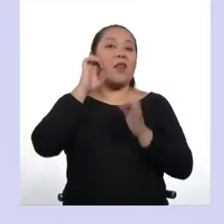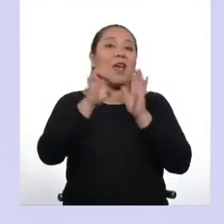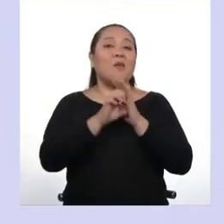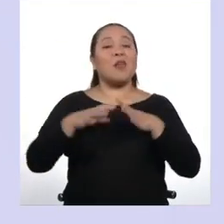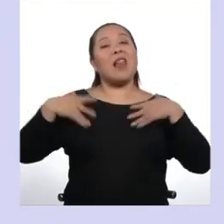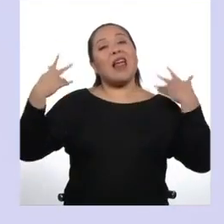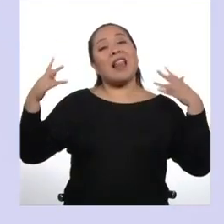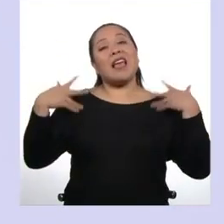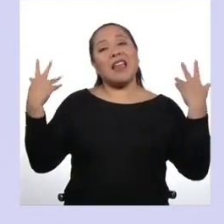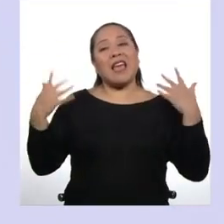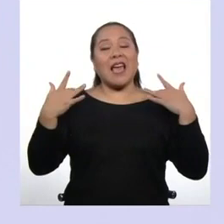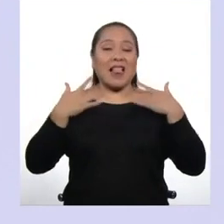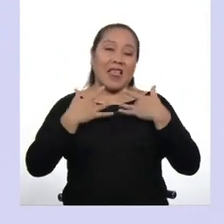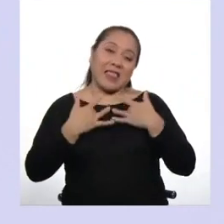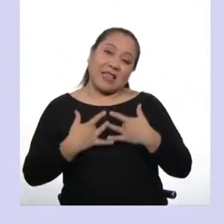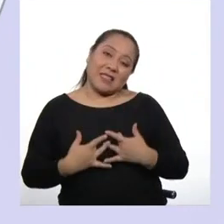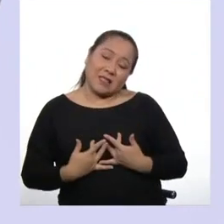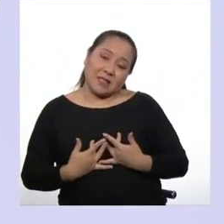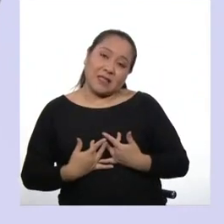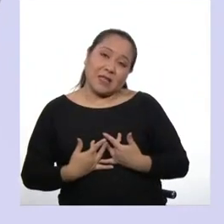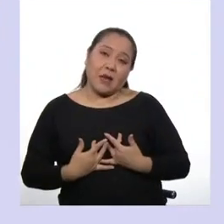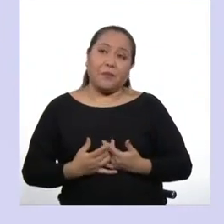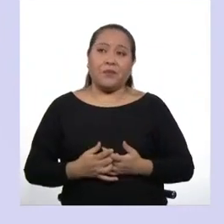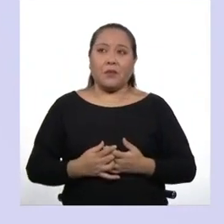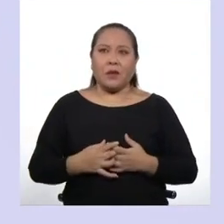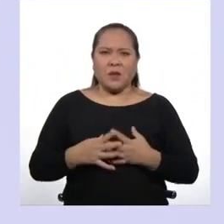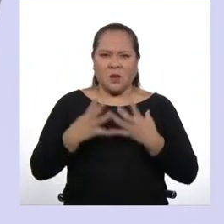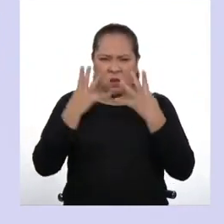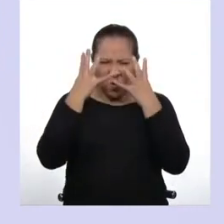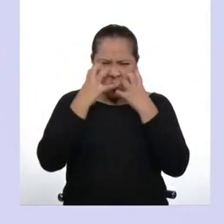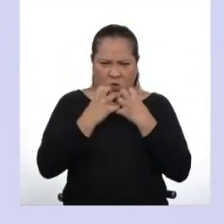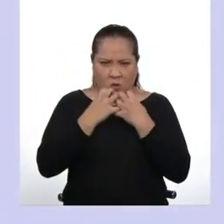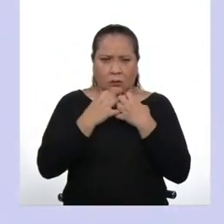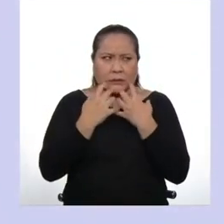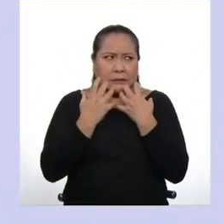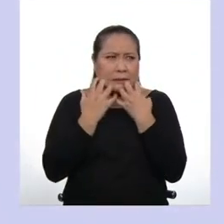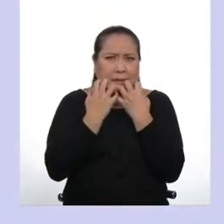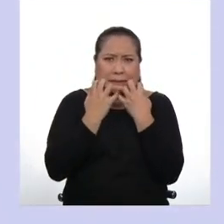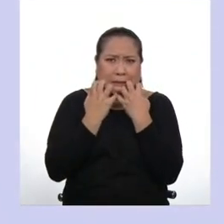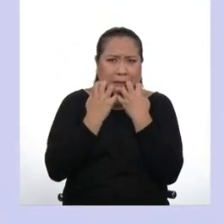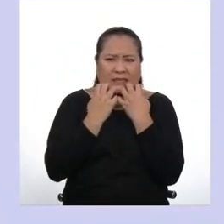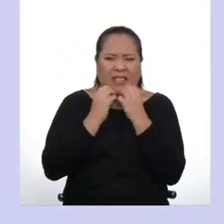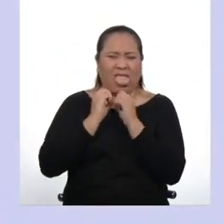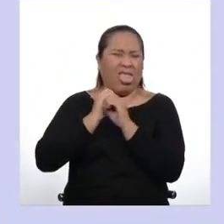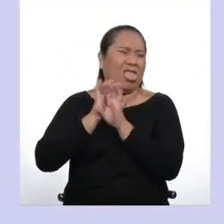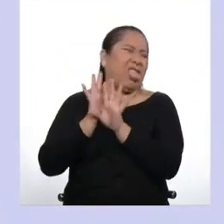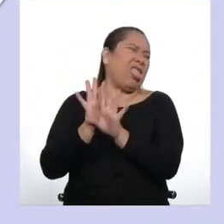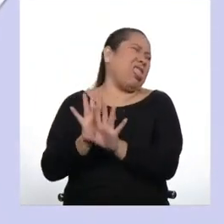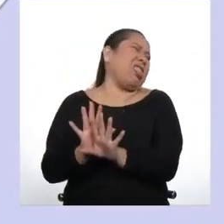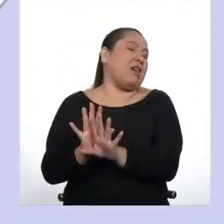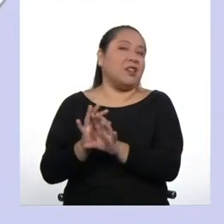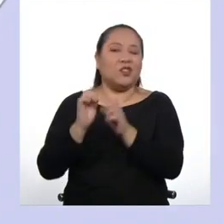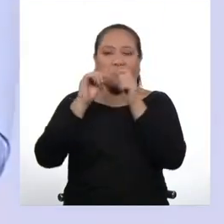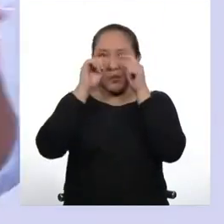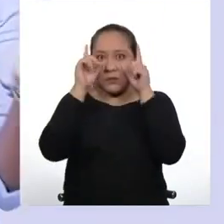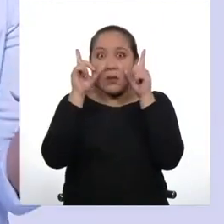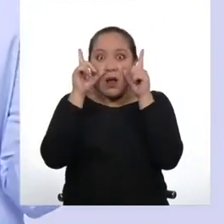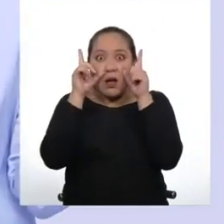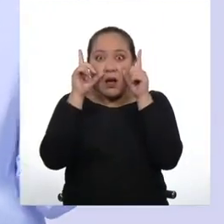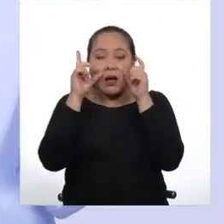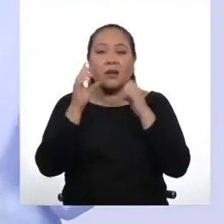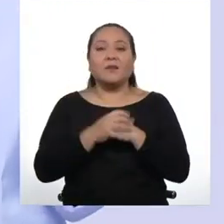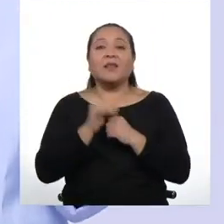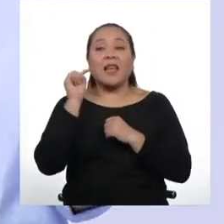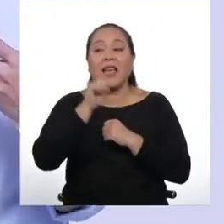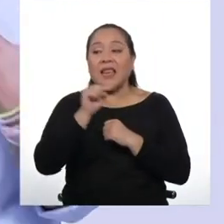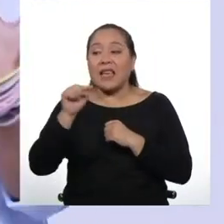la alegría, la tristeza, la ira, el miedo, el asco y la sorpresa. A